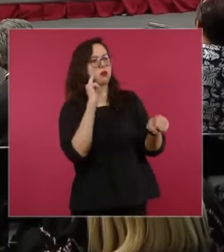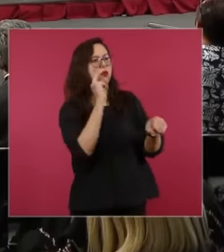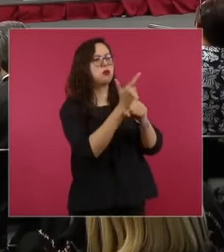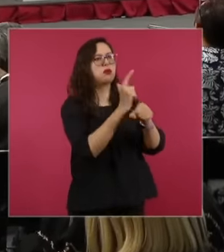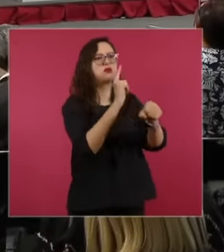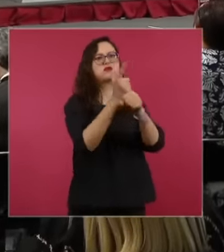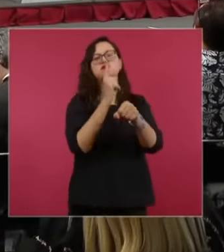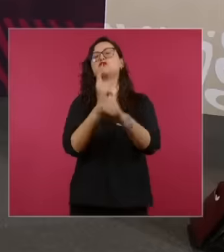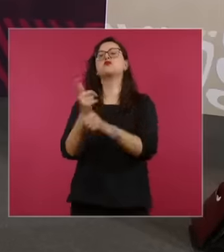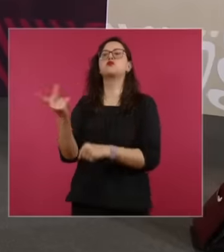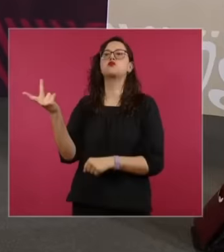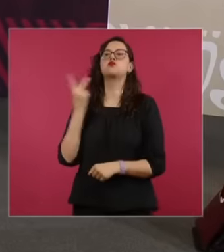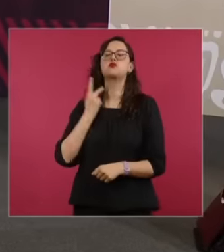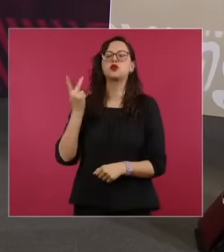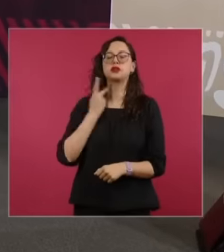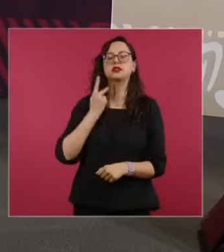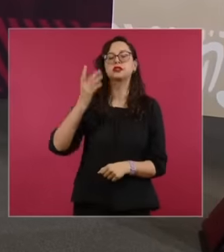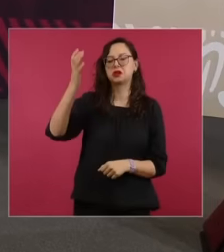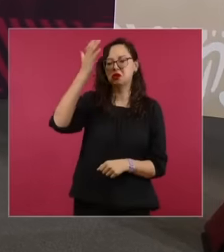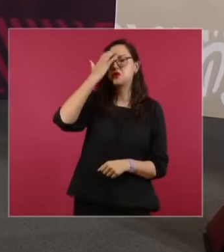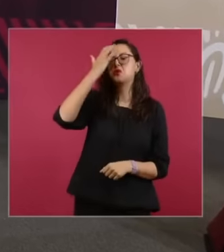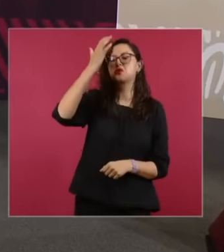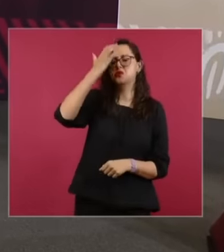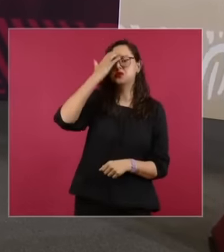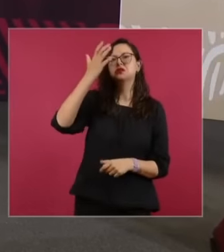Entonces, todo eso ayuda mucho